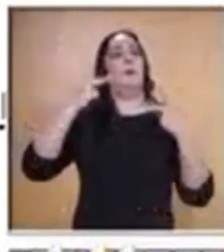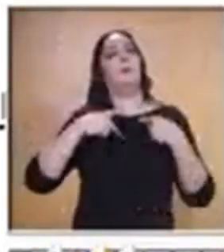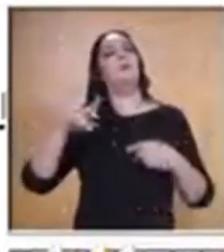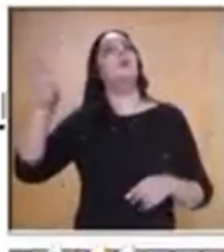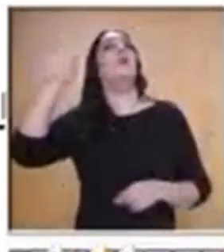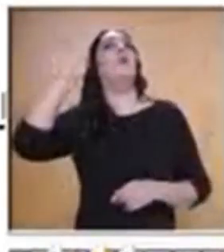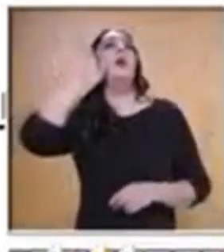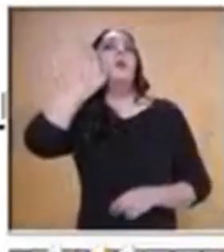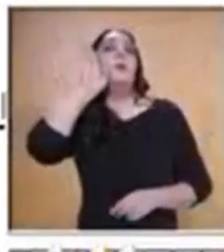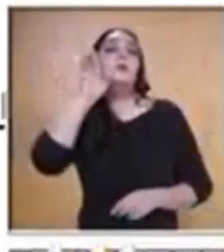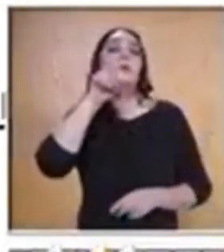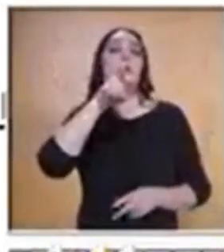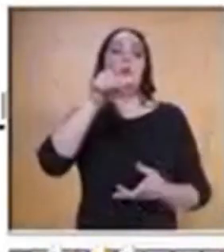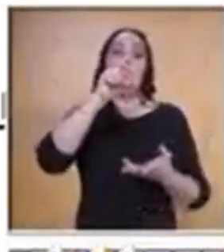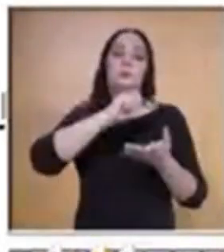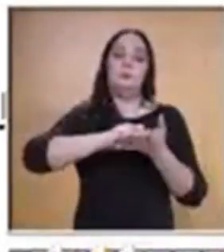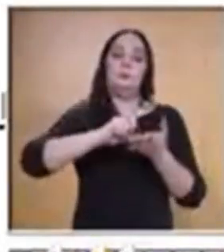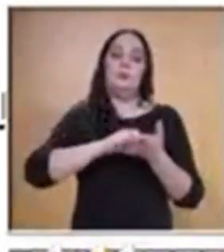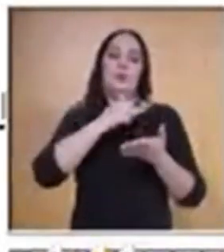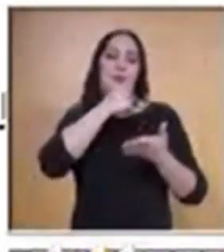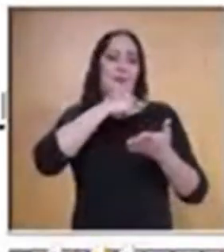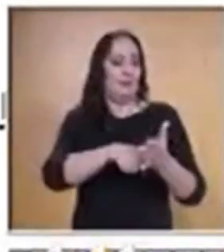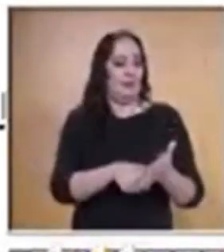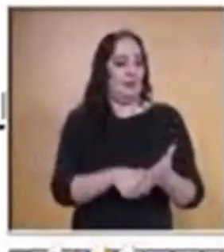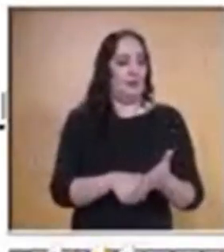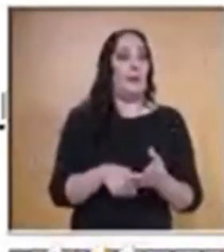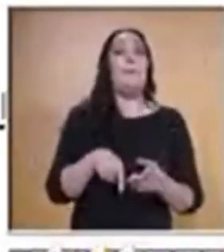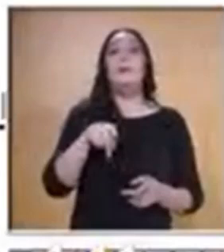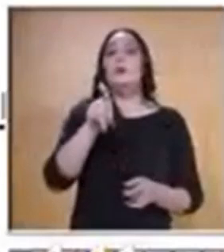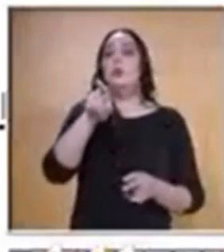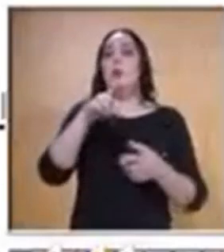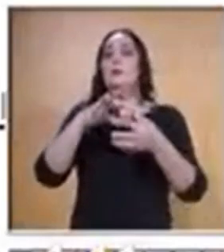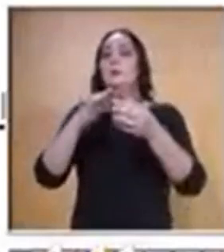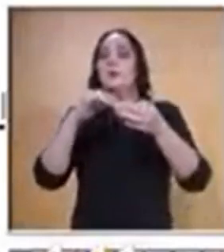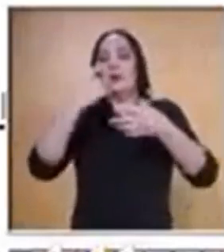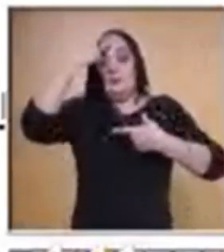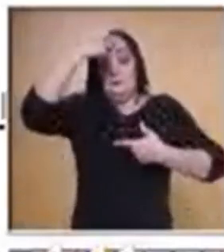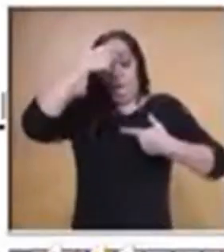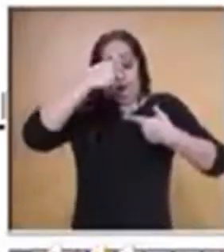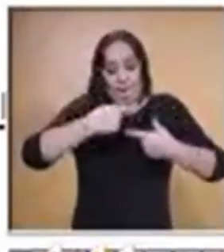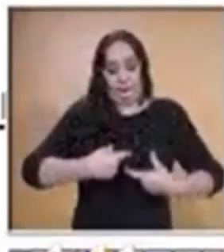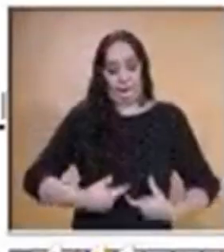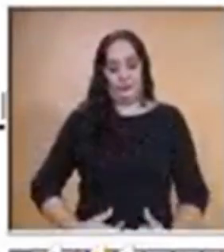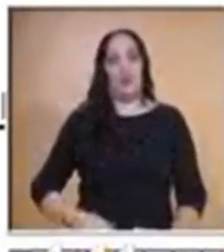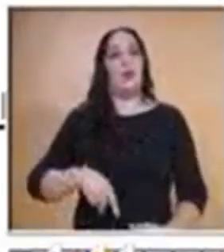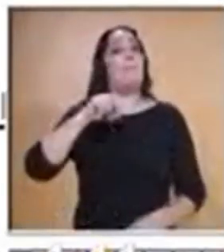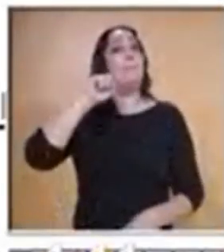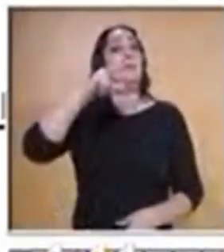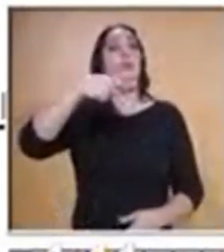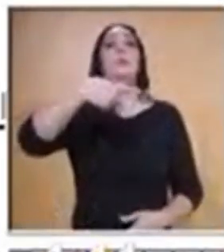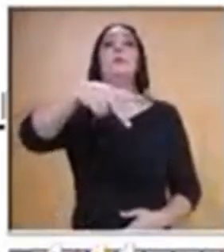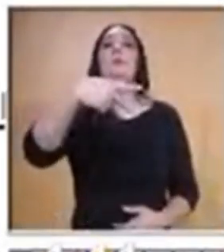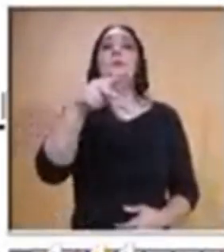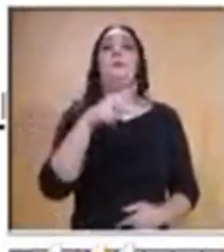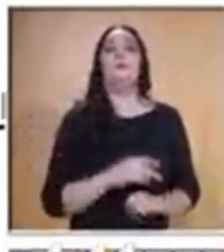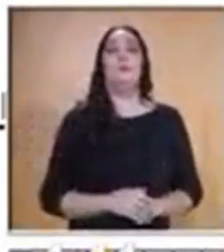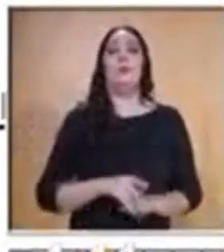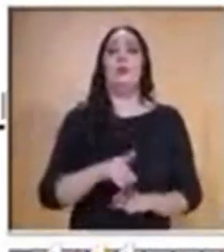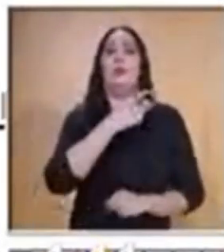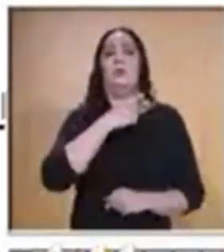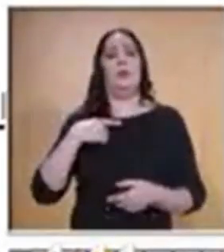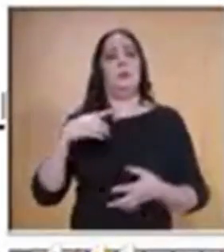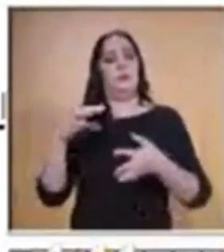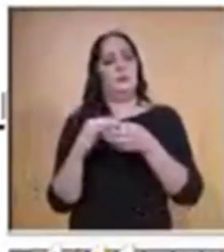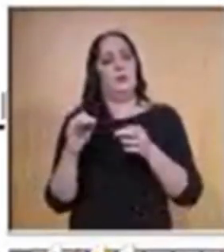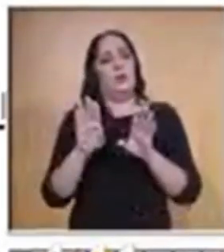carta en donde des una descripción de ti mismo, así como lo hemos estado viendo con estos personajes. Tienes que incluir